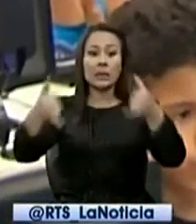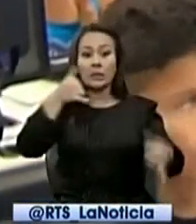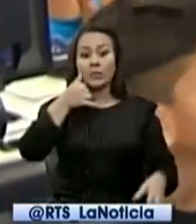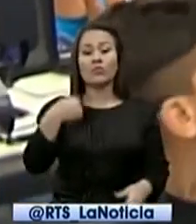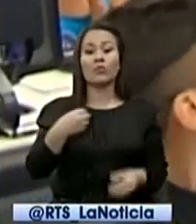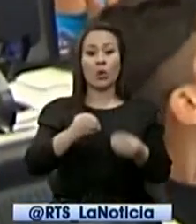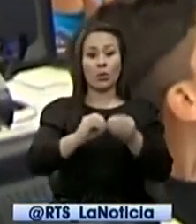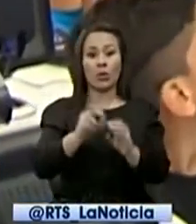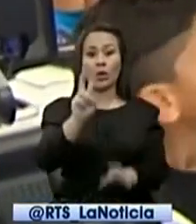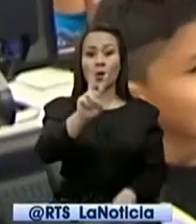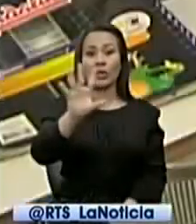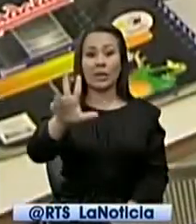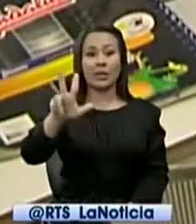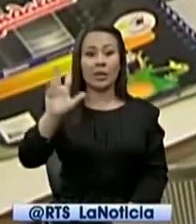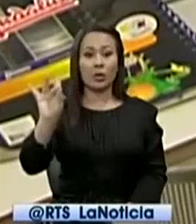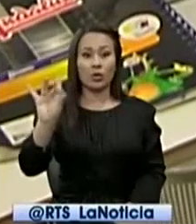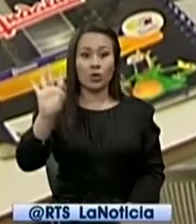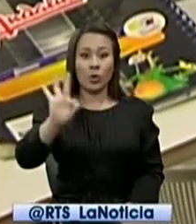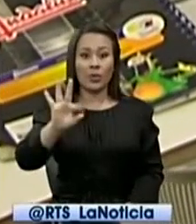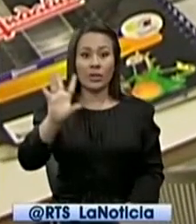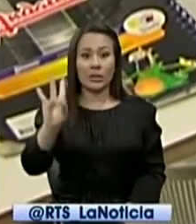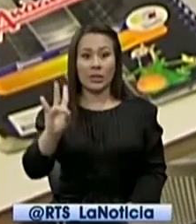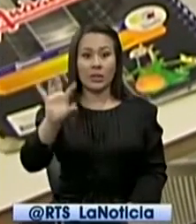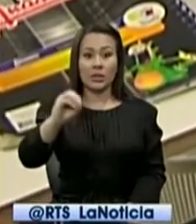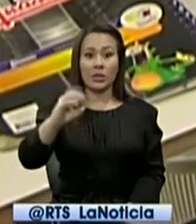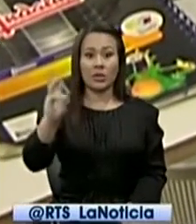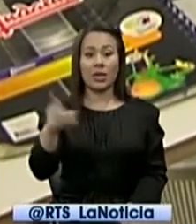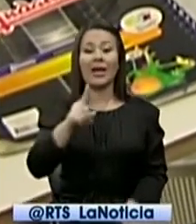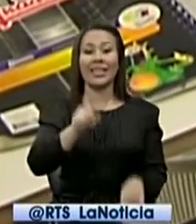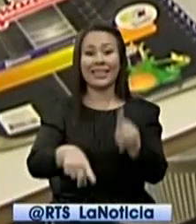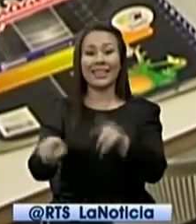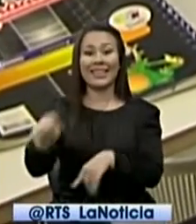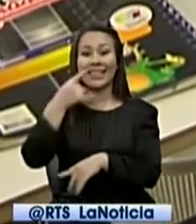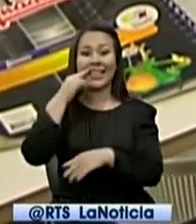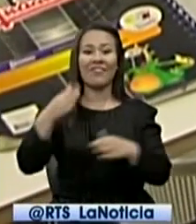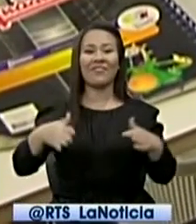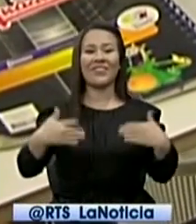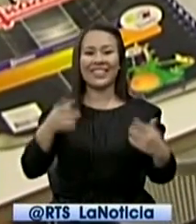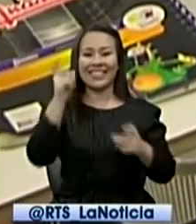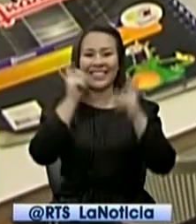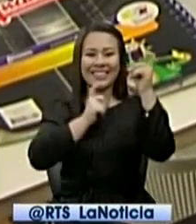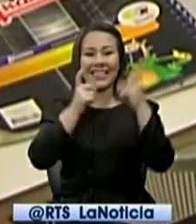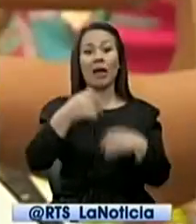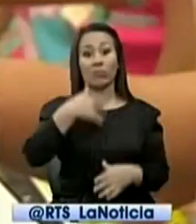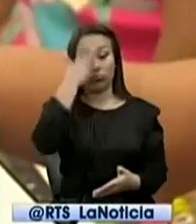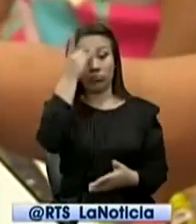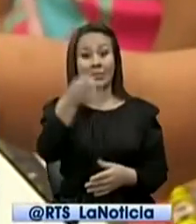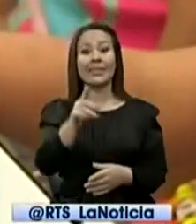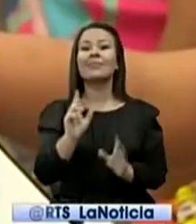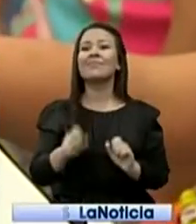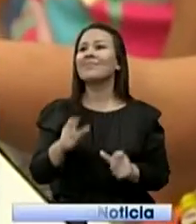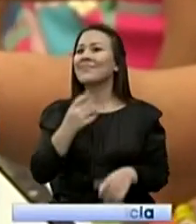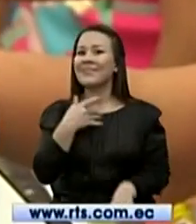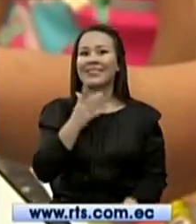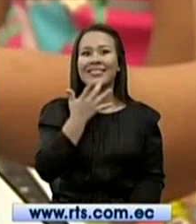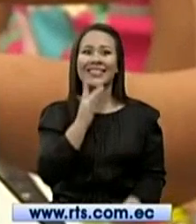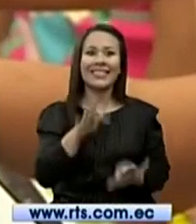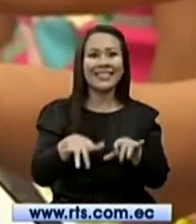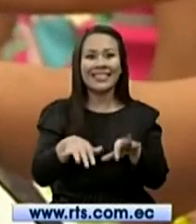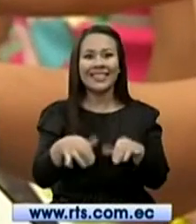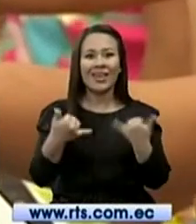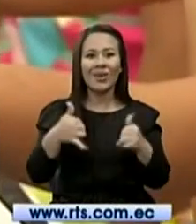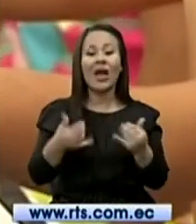al 38-9706. Ellos felices, algo novedoso y que les servirá, no solo para entretenerse, sino